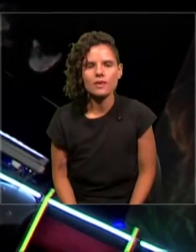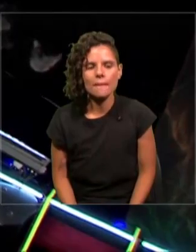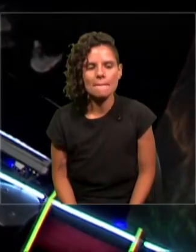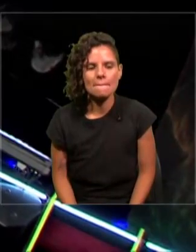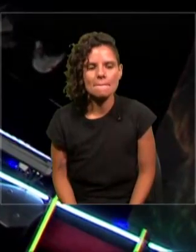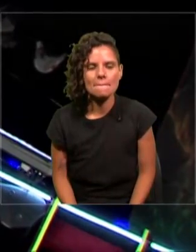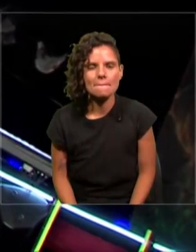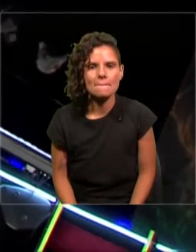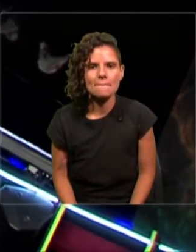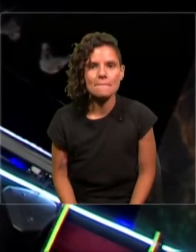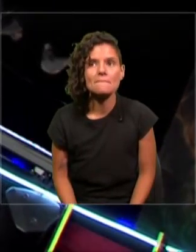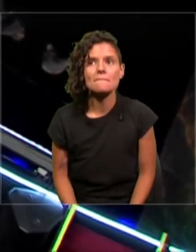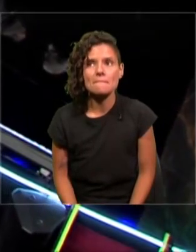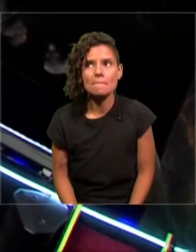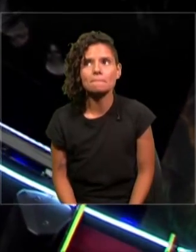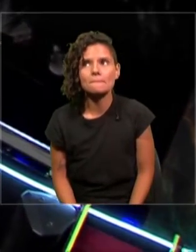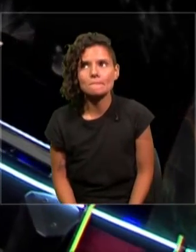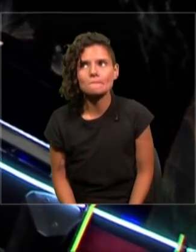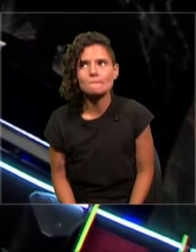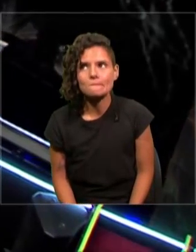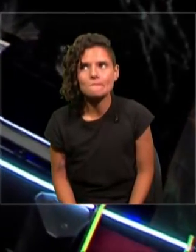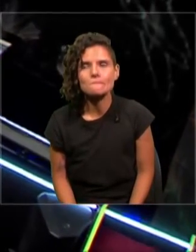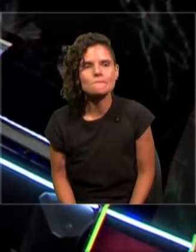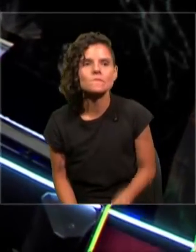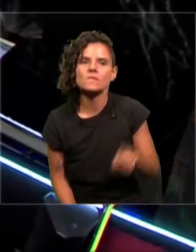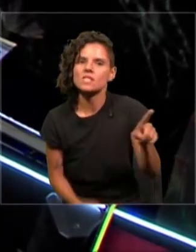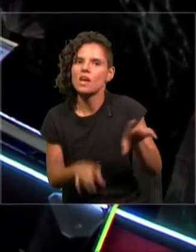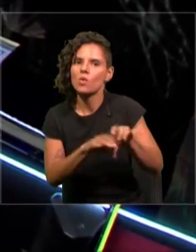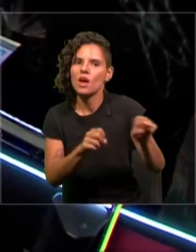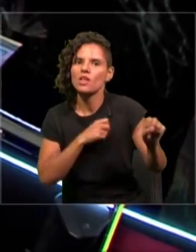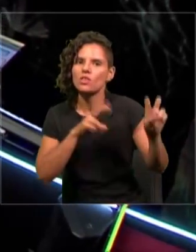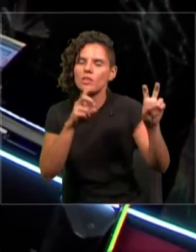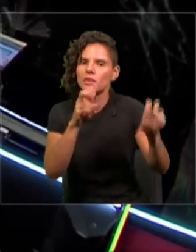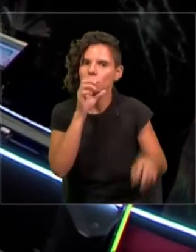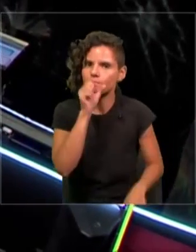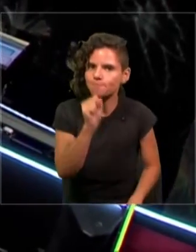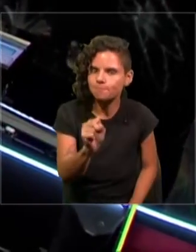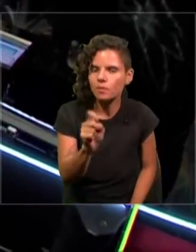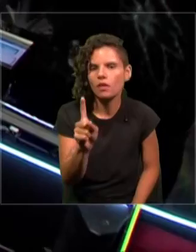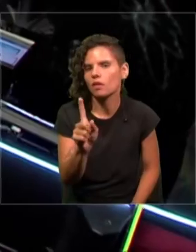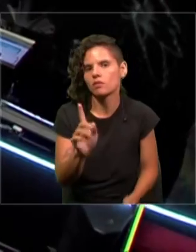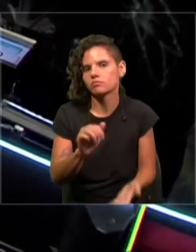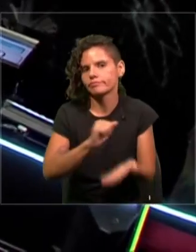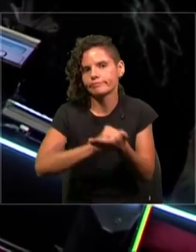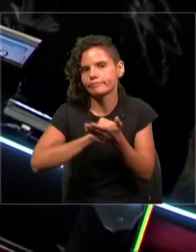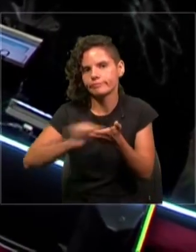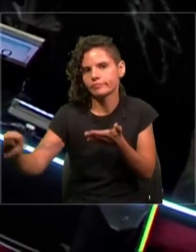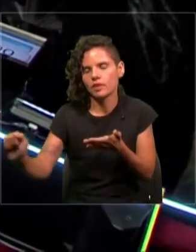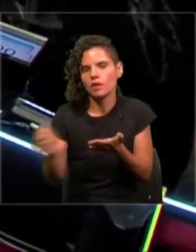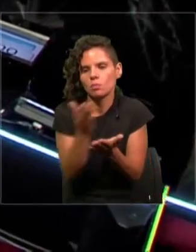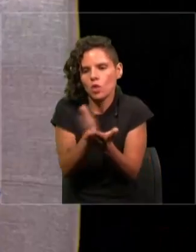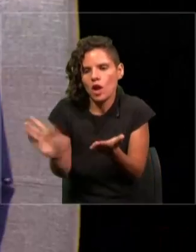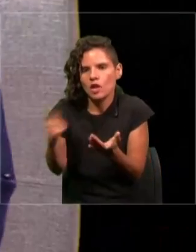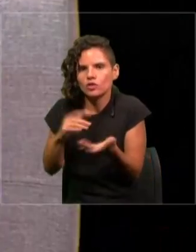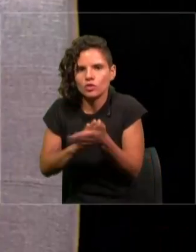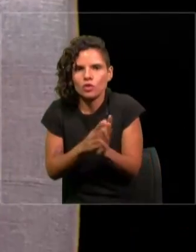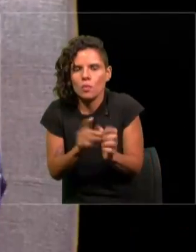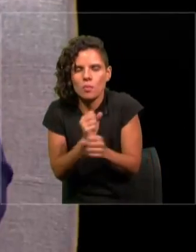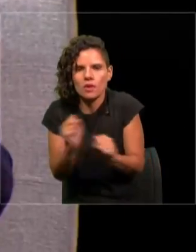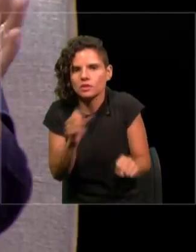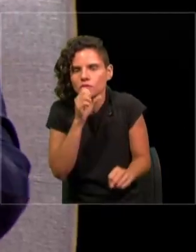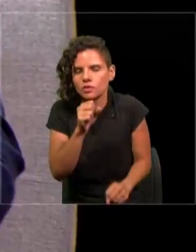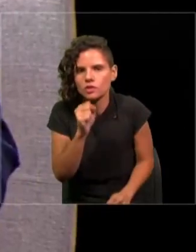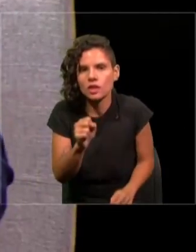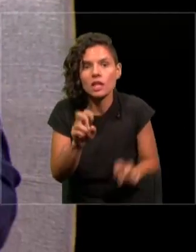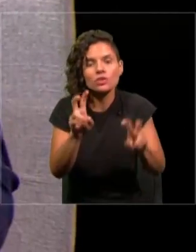Bueno, estoy de acuerdo. El tolerar, francamente, deberíamos destacarlo de la discusión cotidiana. Y con relación